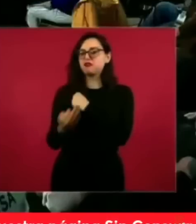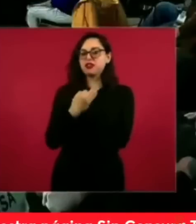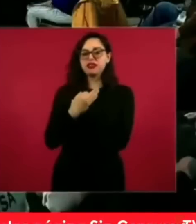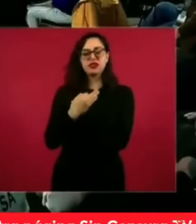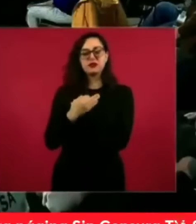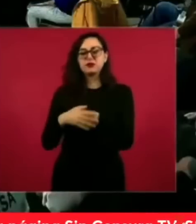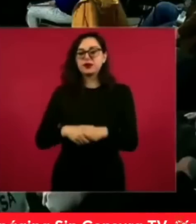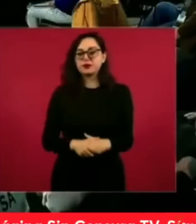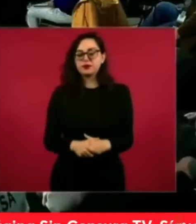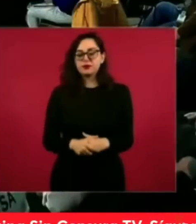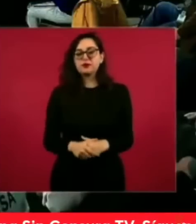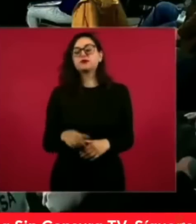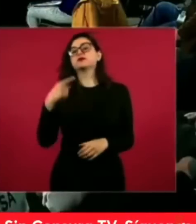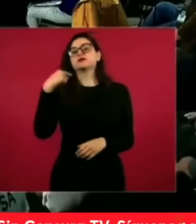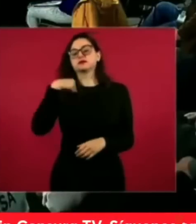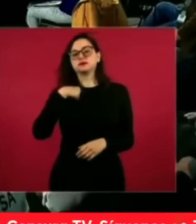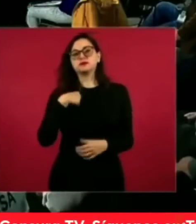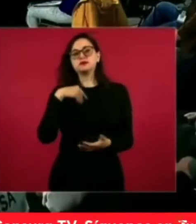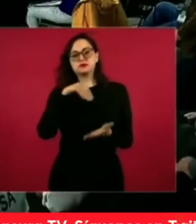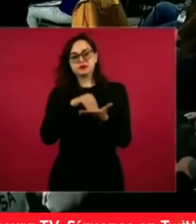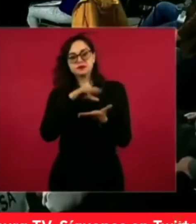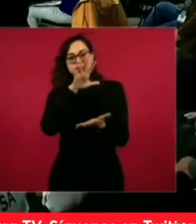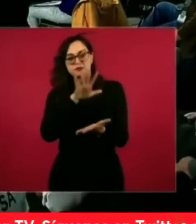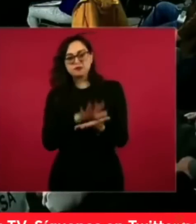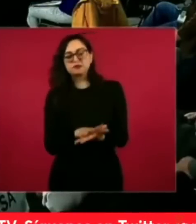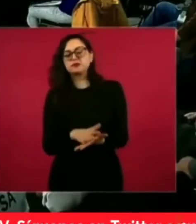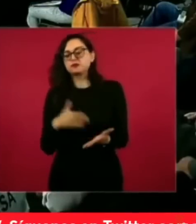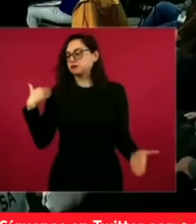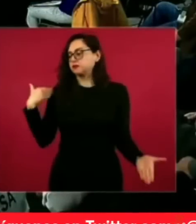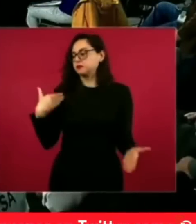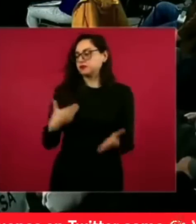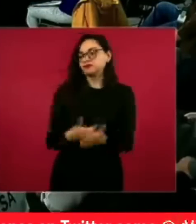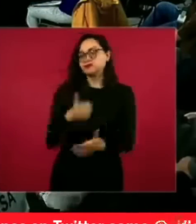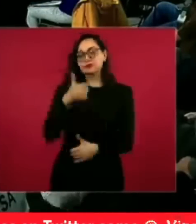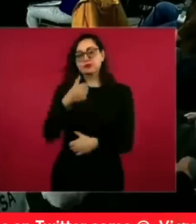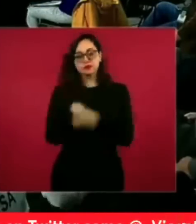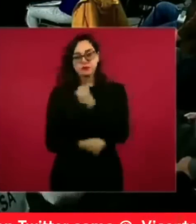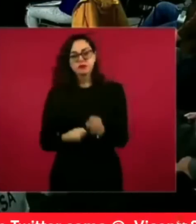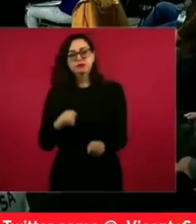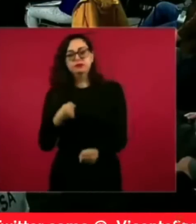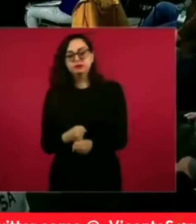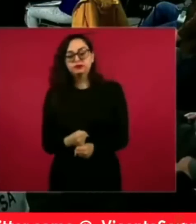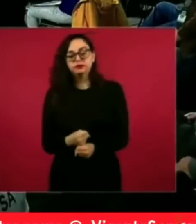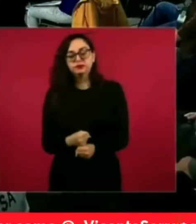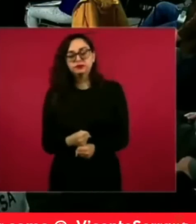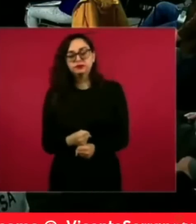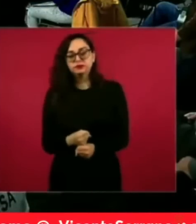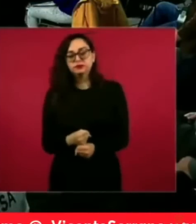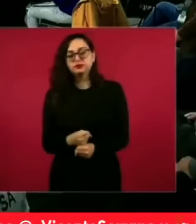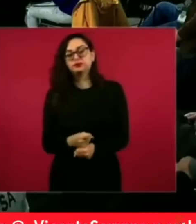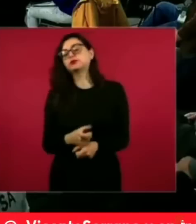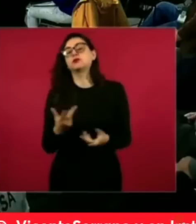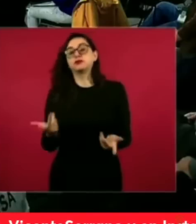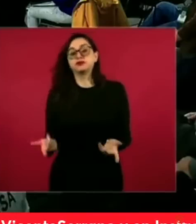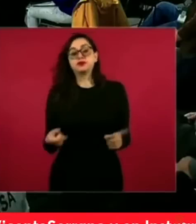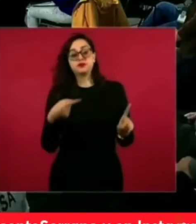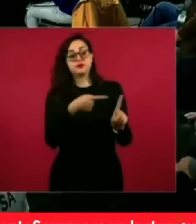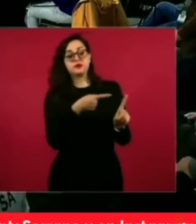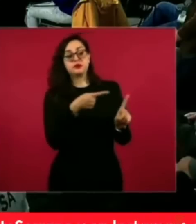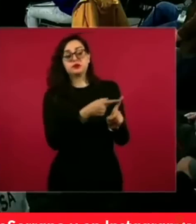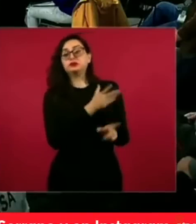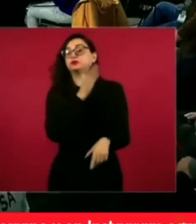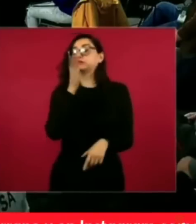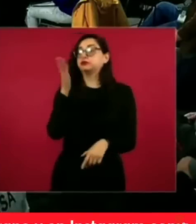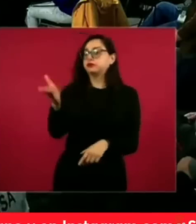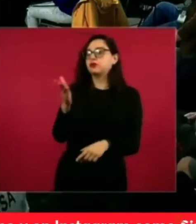Yo he documentado desde su sexenio, por ejemplo, rápidamente, él pidió un préstamo de